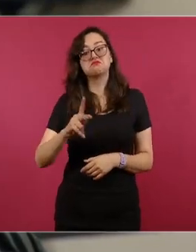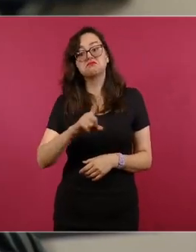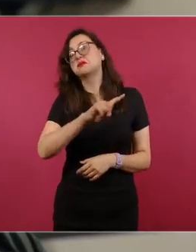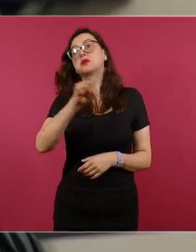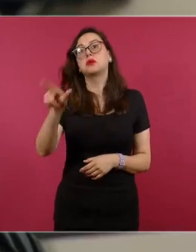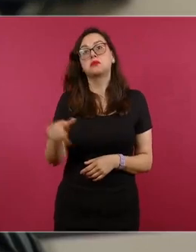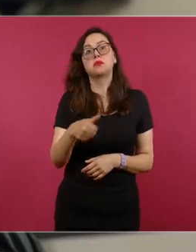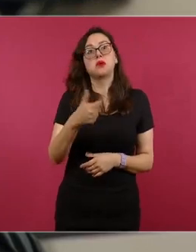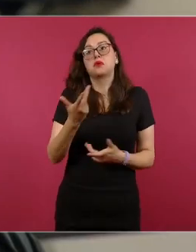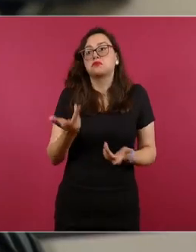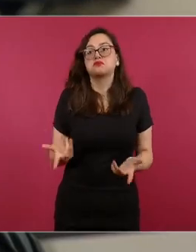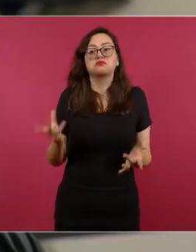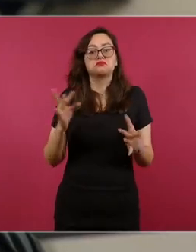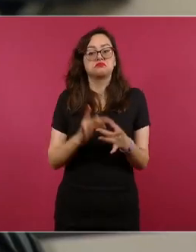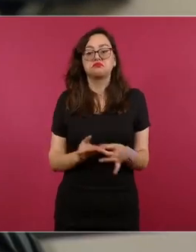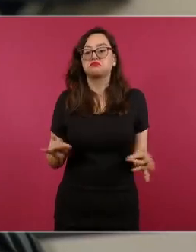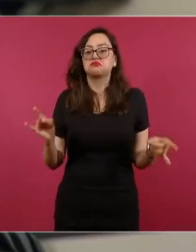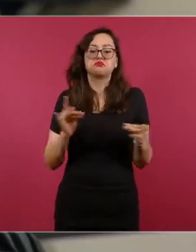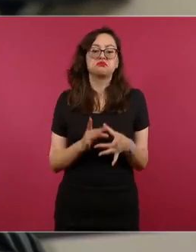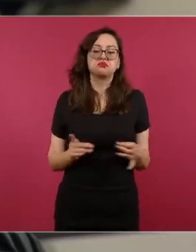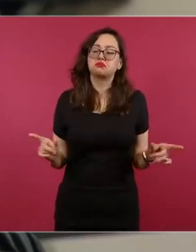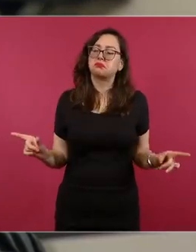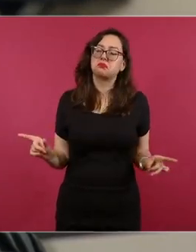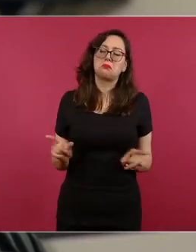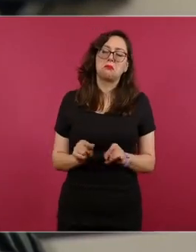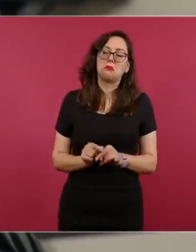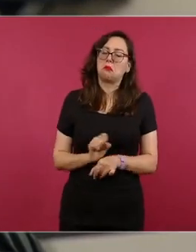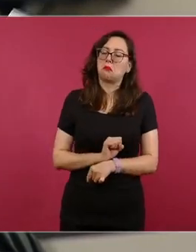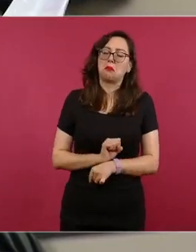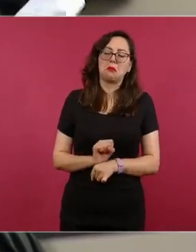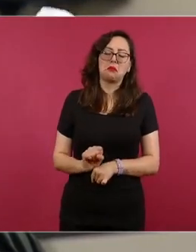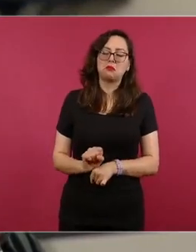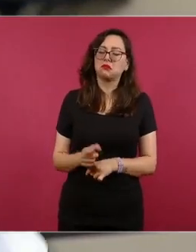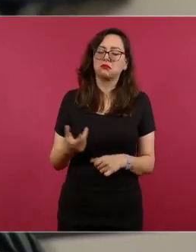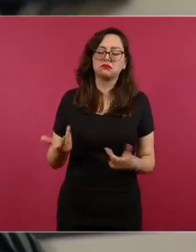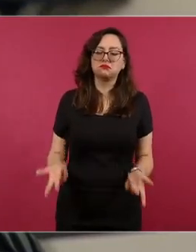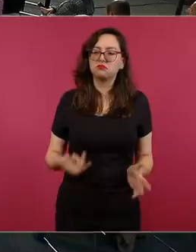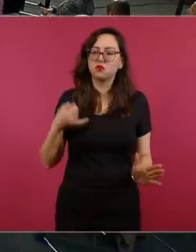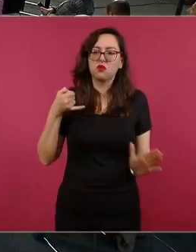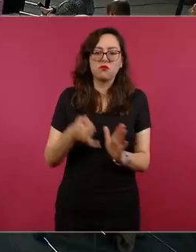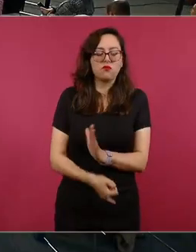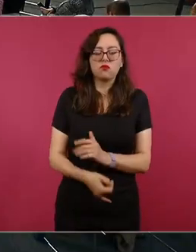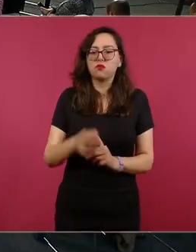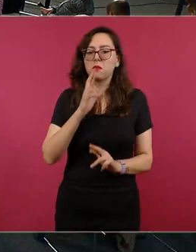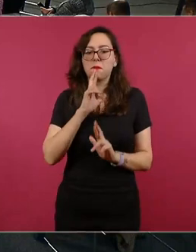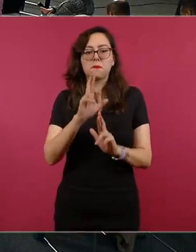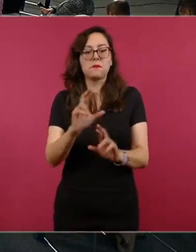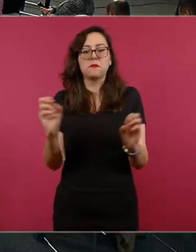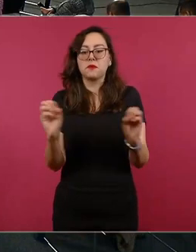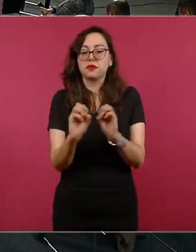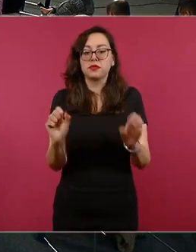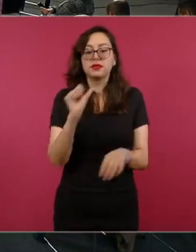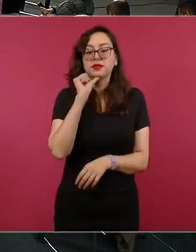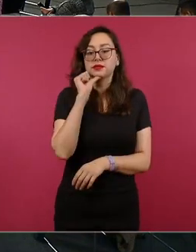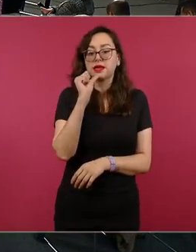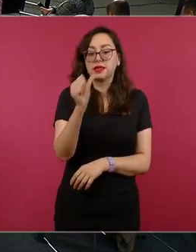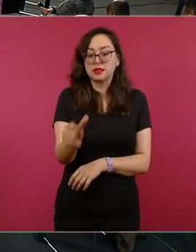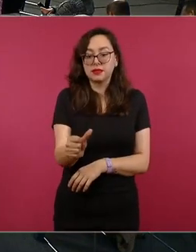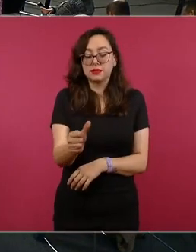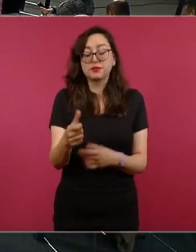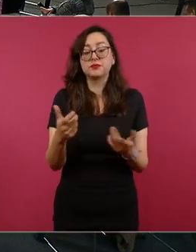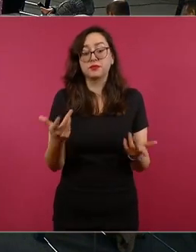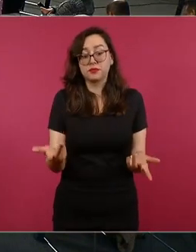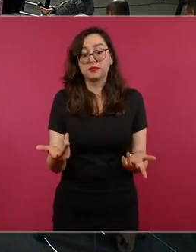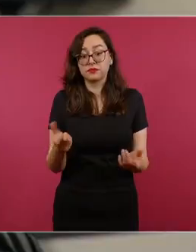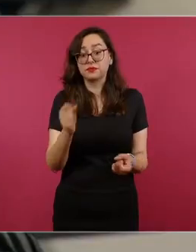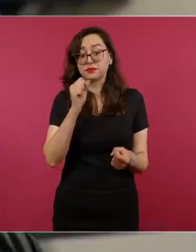abordó completamente el caso específico que hemos presentado aquí. Cabe mencionar también que ese día, pues también por el sorteo que hacen y